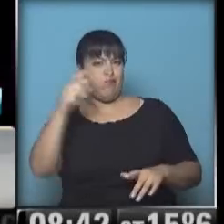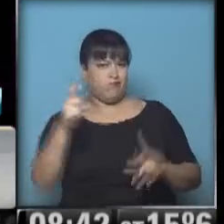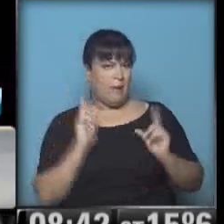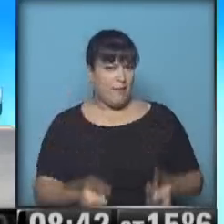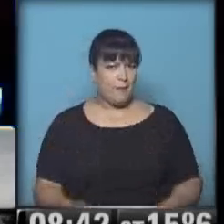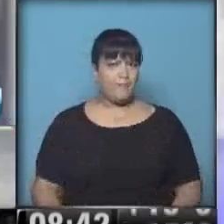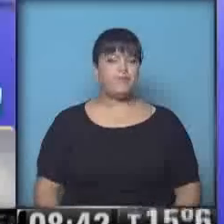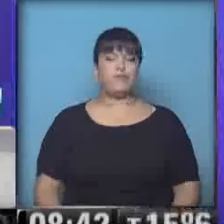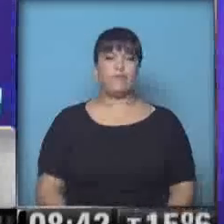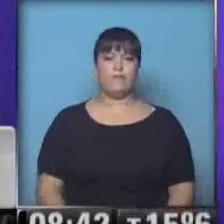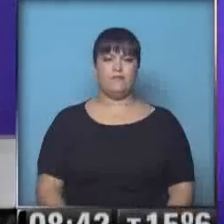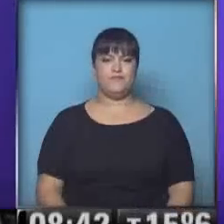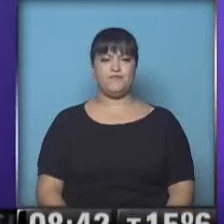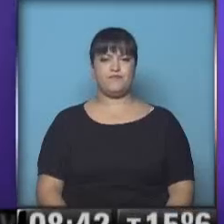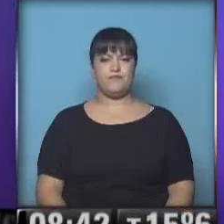democracias informándote minuto a